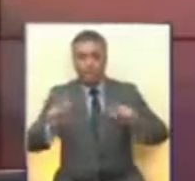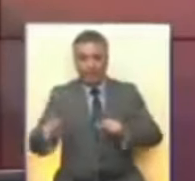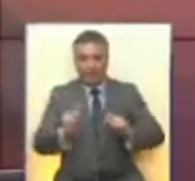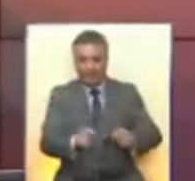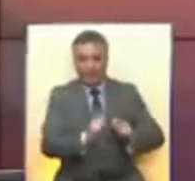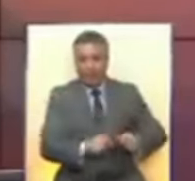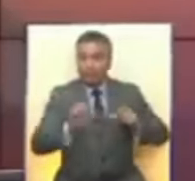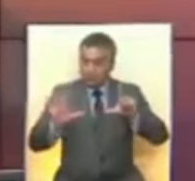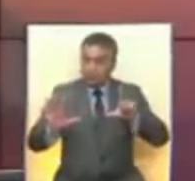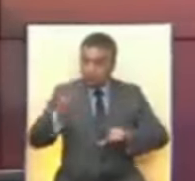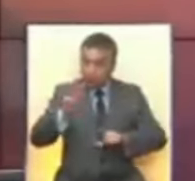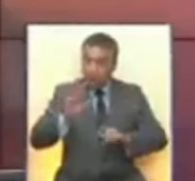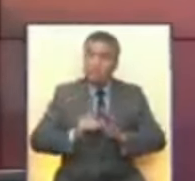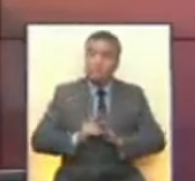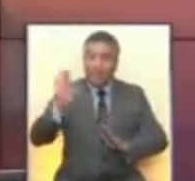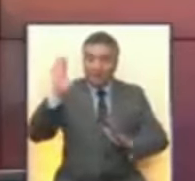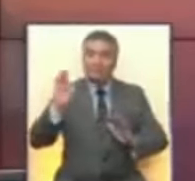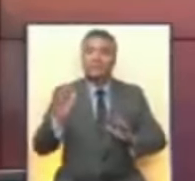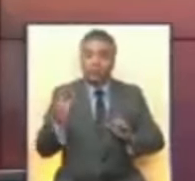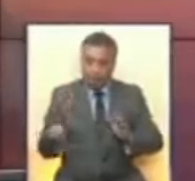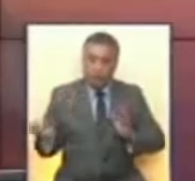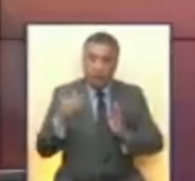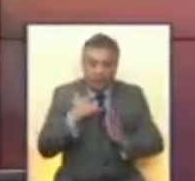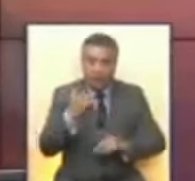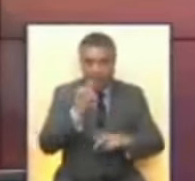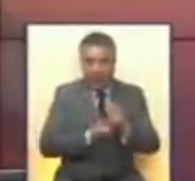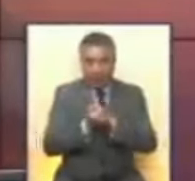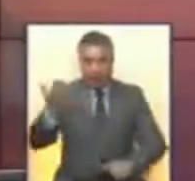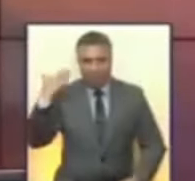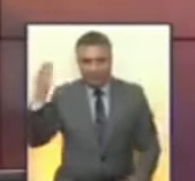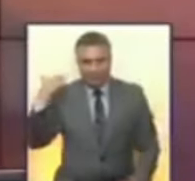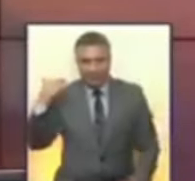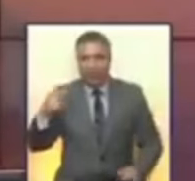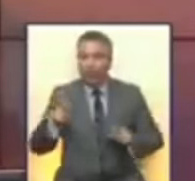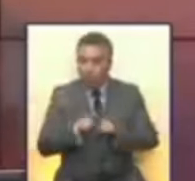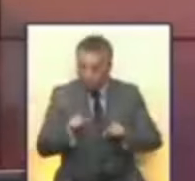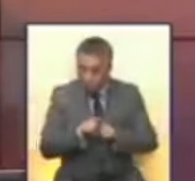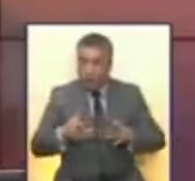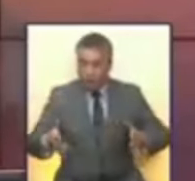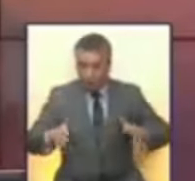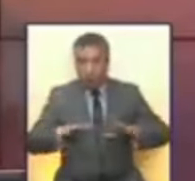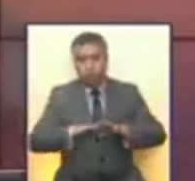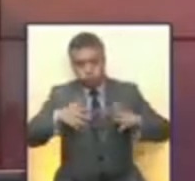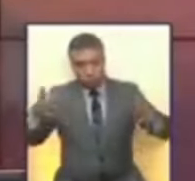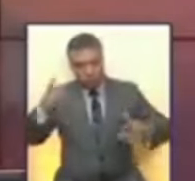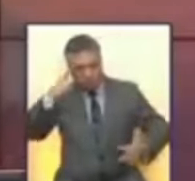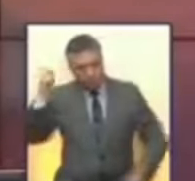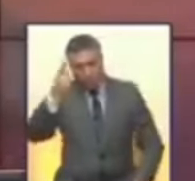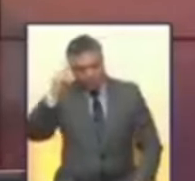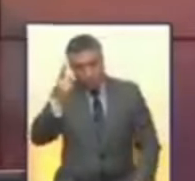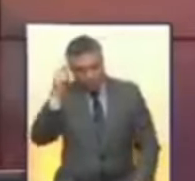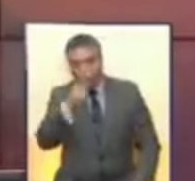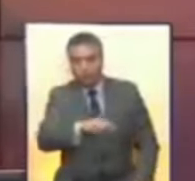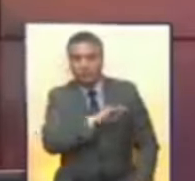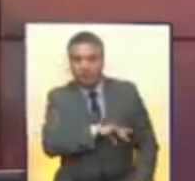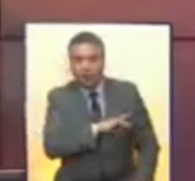más que las entregadas a igual fecha el año pasado. Para muchos esto marca un destape absoluto de los inventores chilenos. ¿Qué